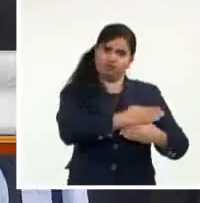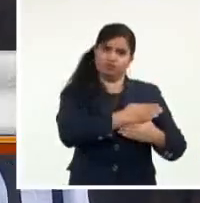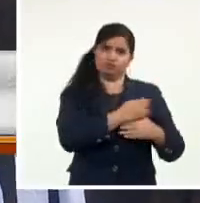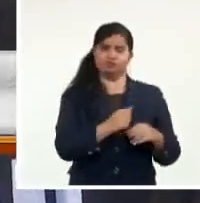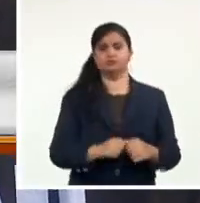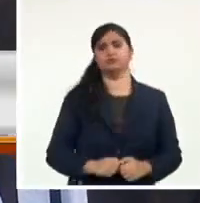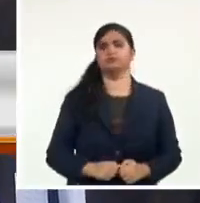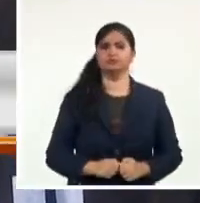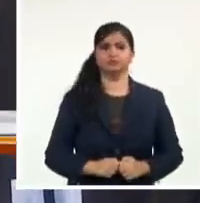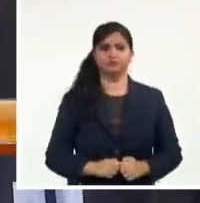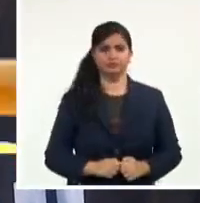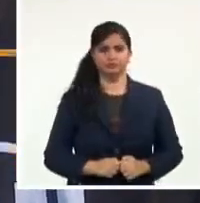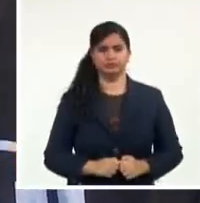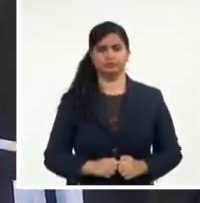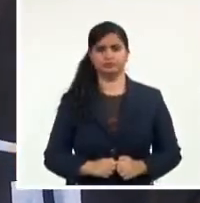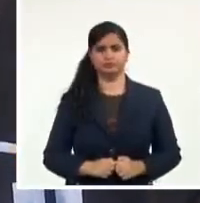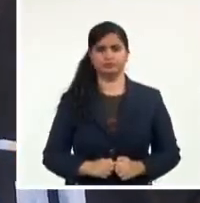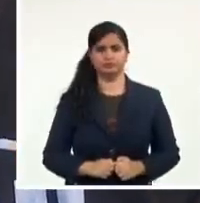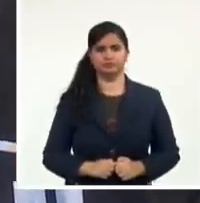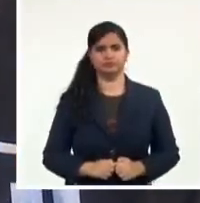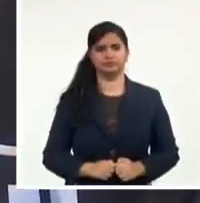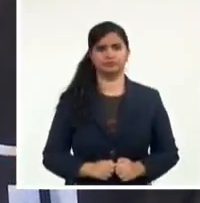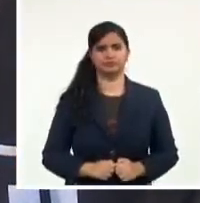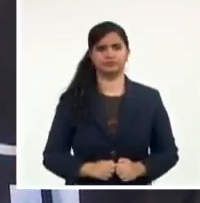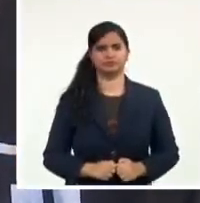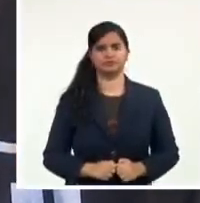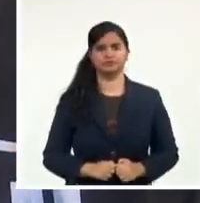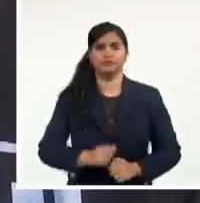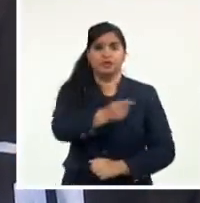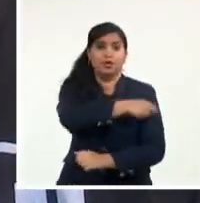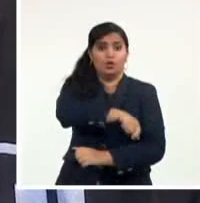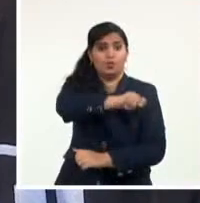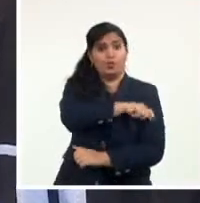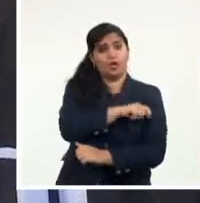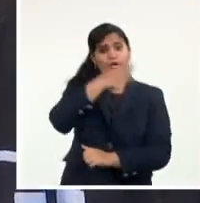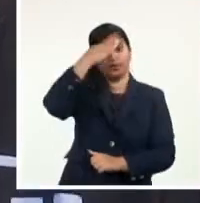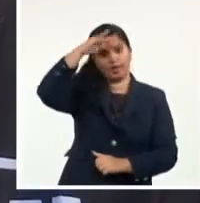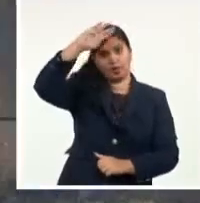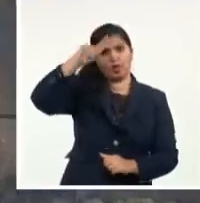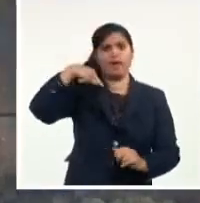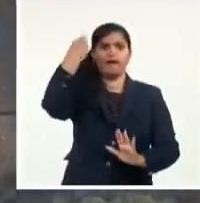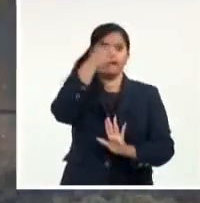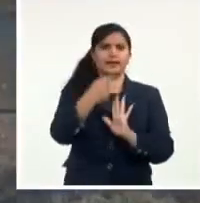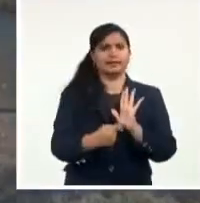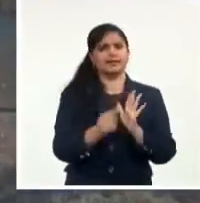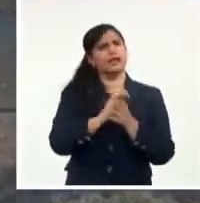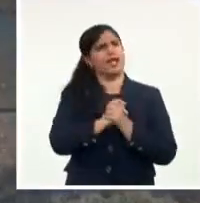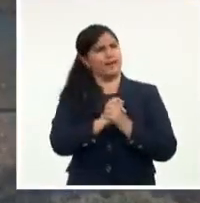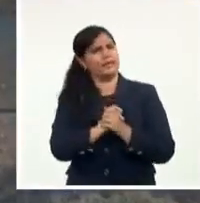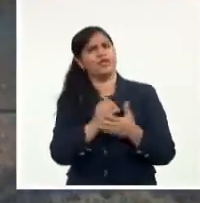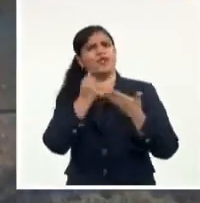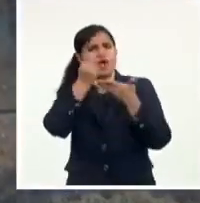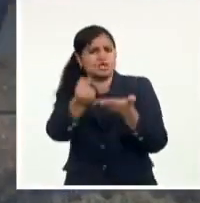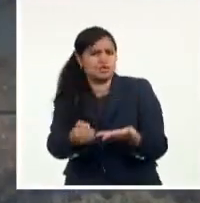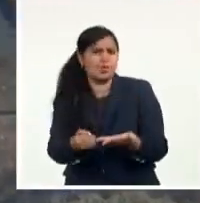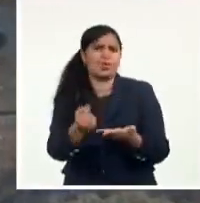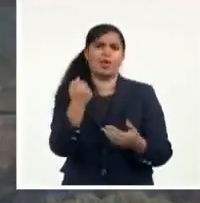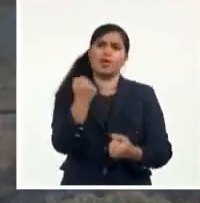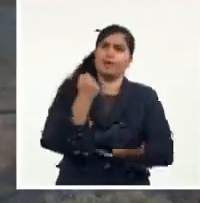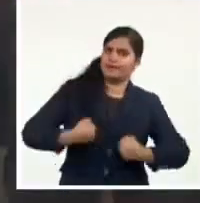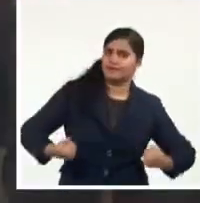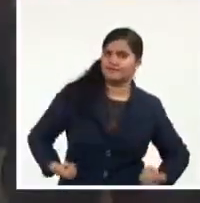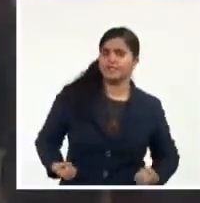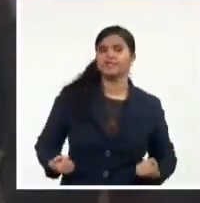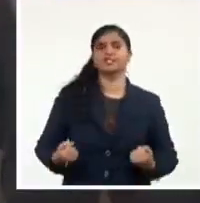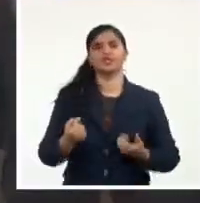otra vez, contra gente humilde, honrada y amistosa. La Brigada de Solidaridad llegó hasta uno